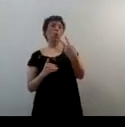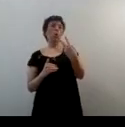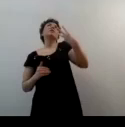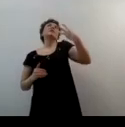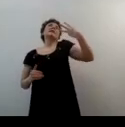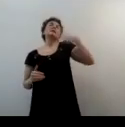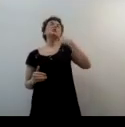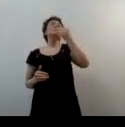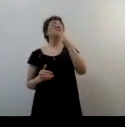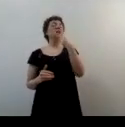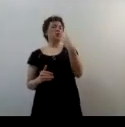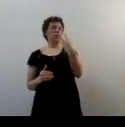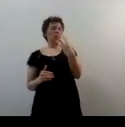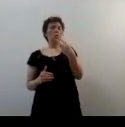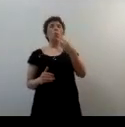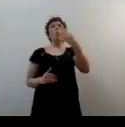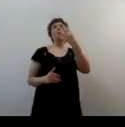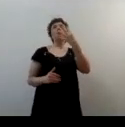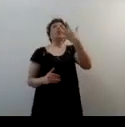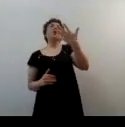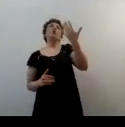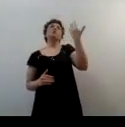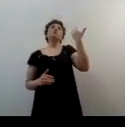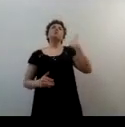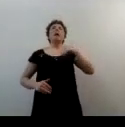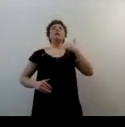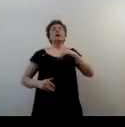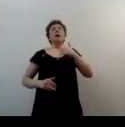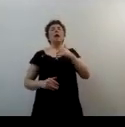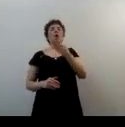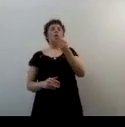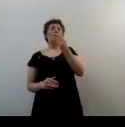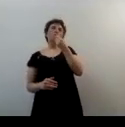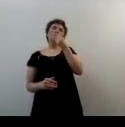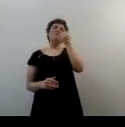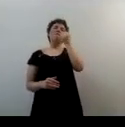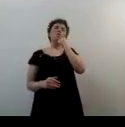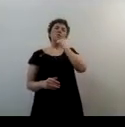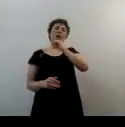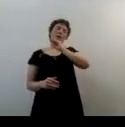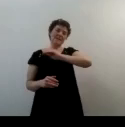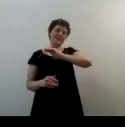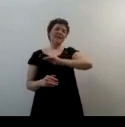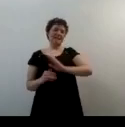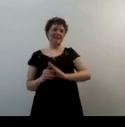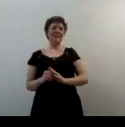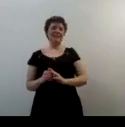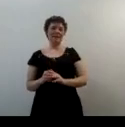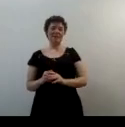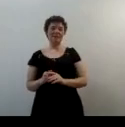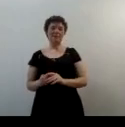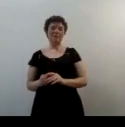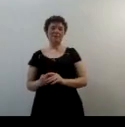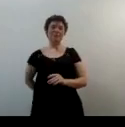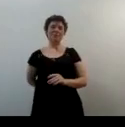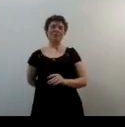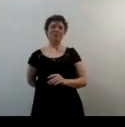y bueno, 4 o 5 ya no está nada mal, ya son un consumo de fruta altito, diría yo, precisamente hablando de carbohidratos.